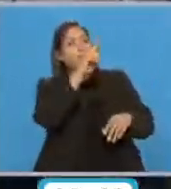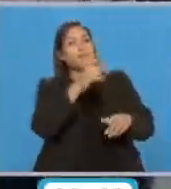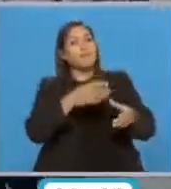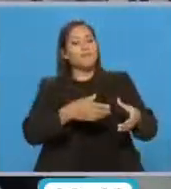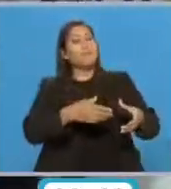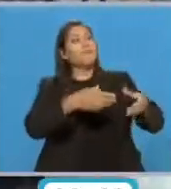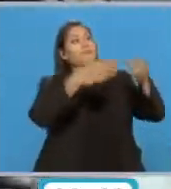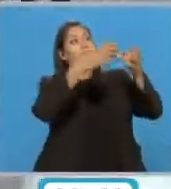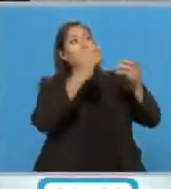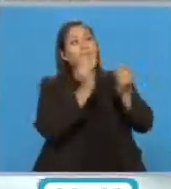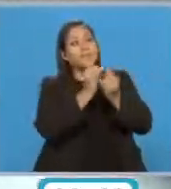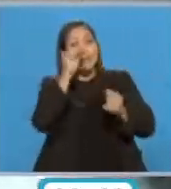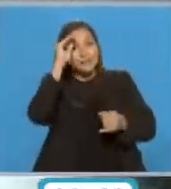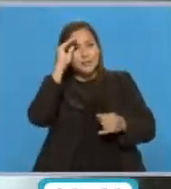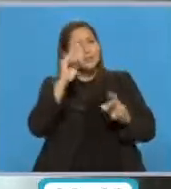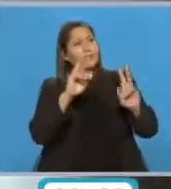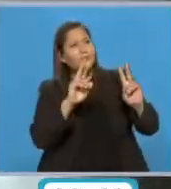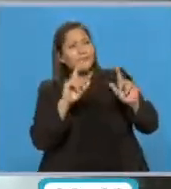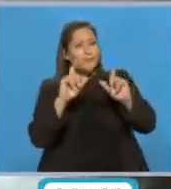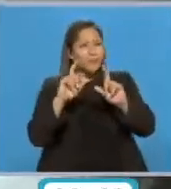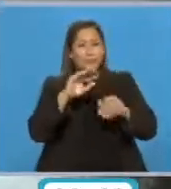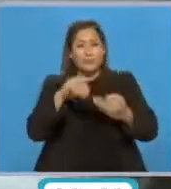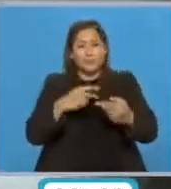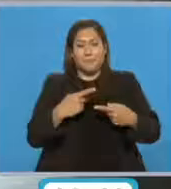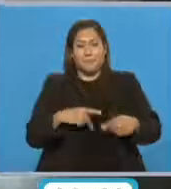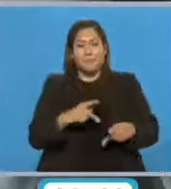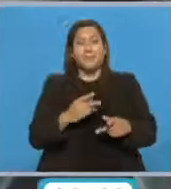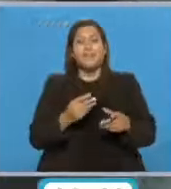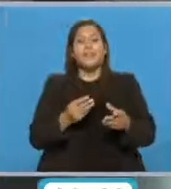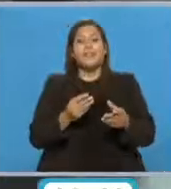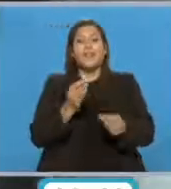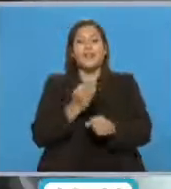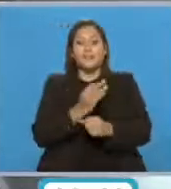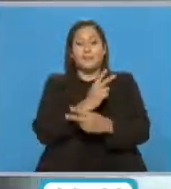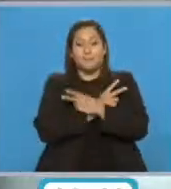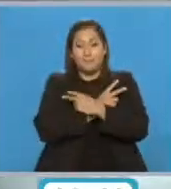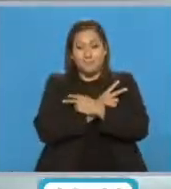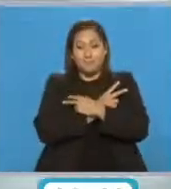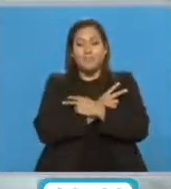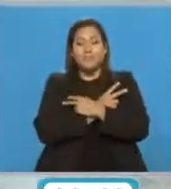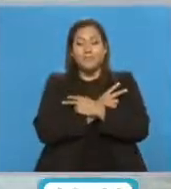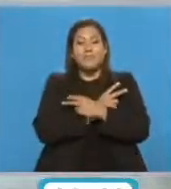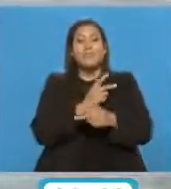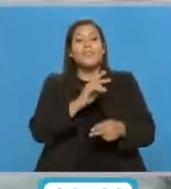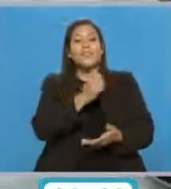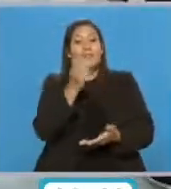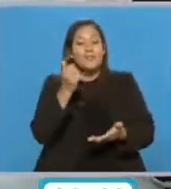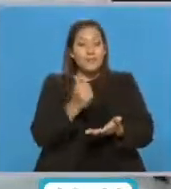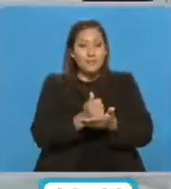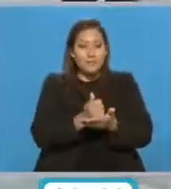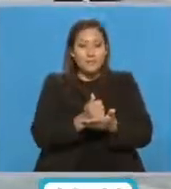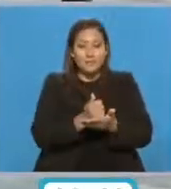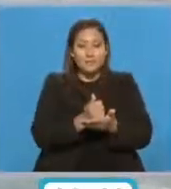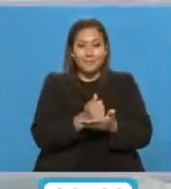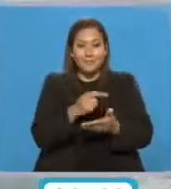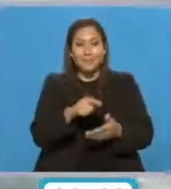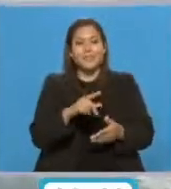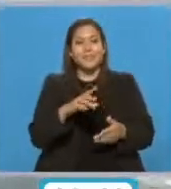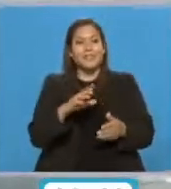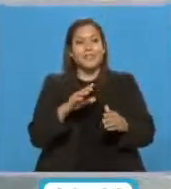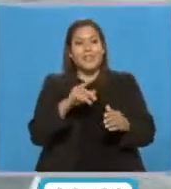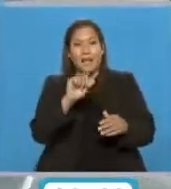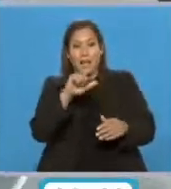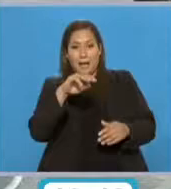y los señores que están tomando y toda esta gente que salió de vacaciones este verano y que la ciudad, principalmente esa parte